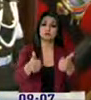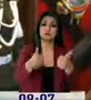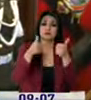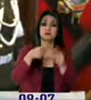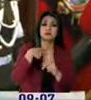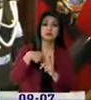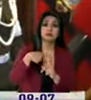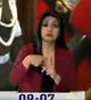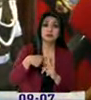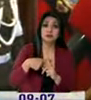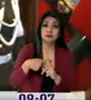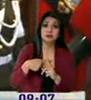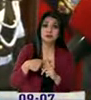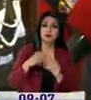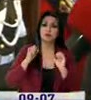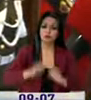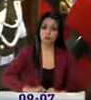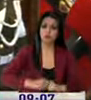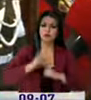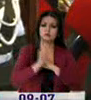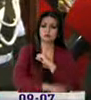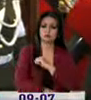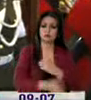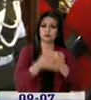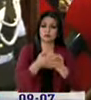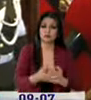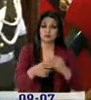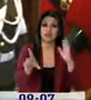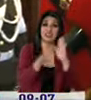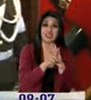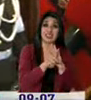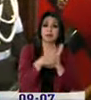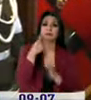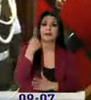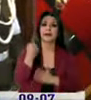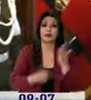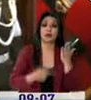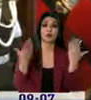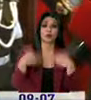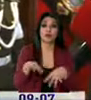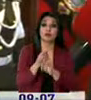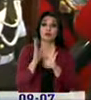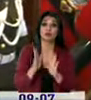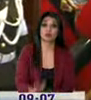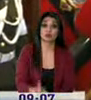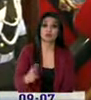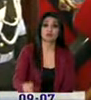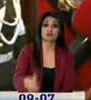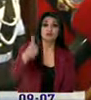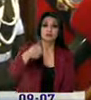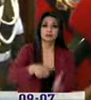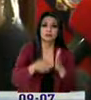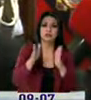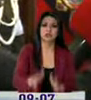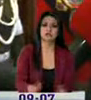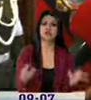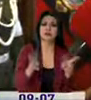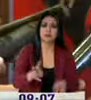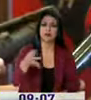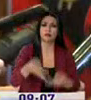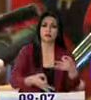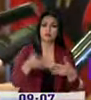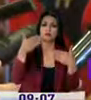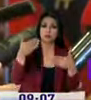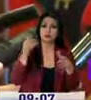positivas, tanto en cuanto tengan acciones concretas como, por ejemplo, ley interpretativa para que todo funcionario con rango de ministro sea sujeto a